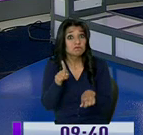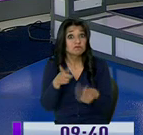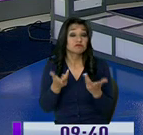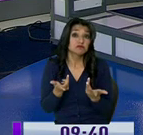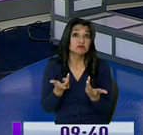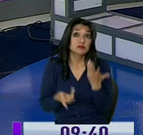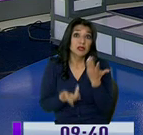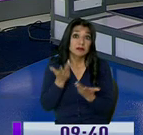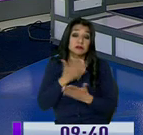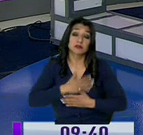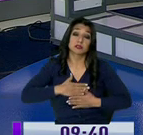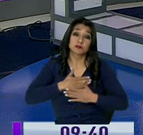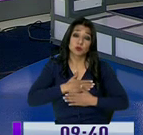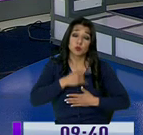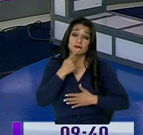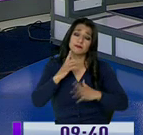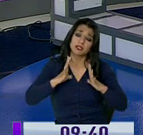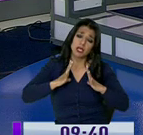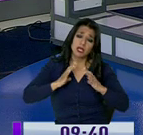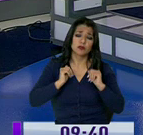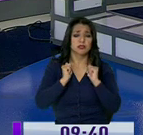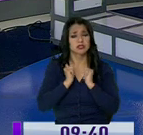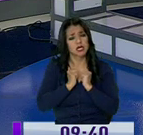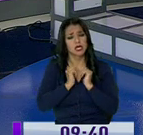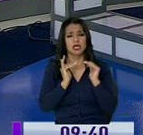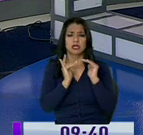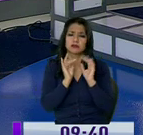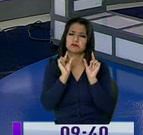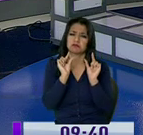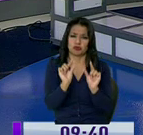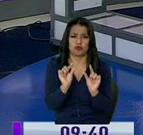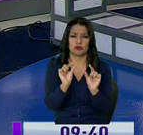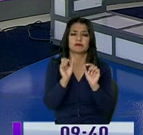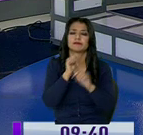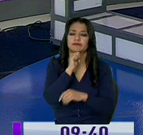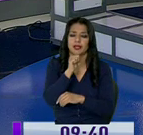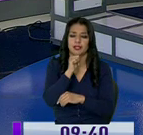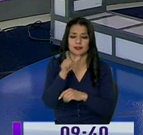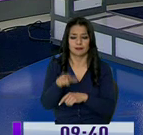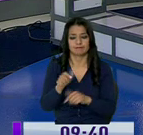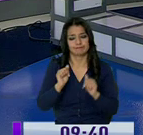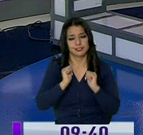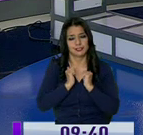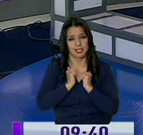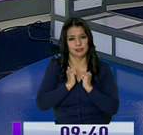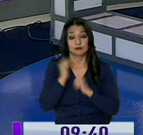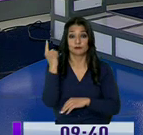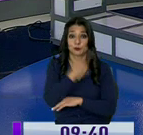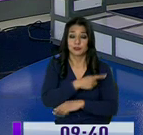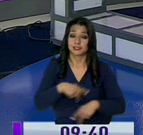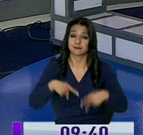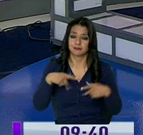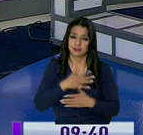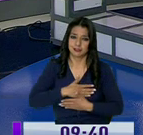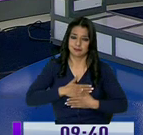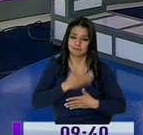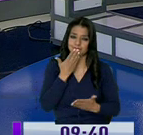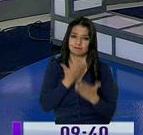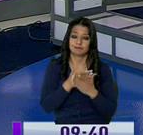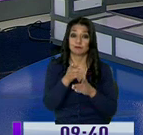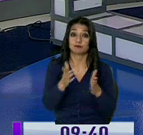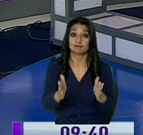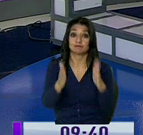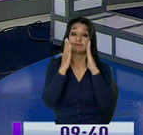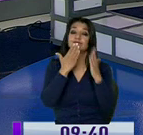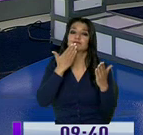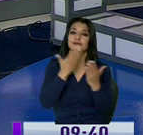oportunidad de disfrutar estas horas, descansen un poquito, que buena falta también nos hace. Así que viviendo un día a la vez, gracias por acompañarnos, gracias por la